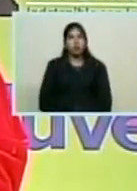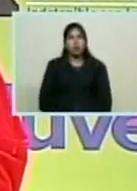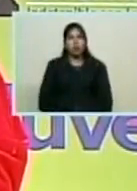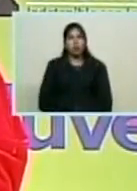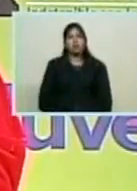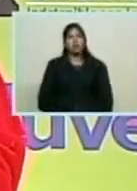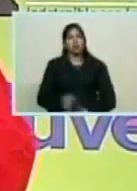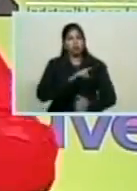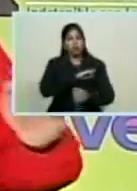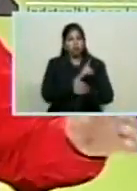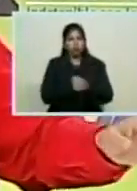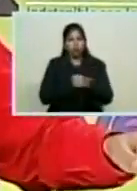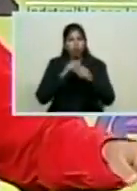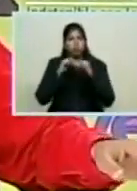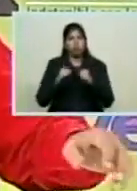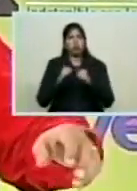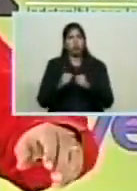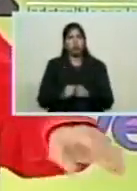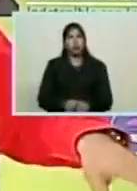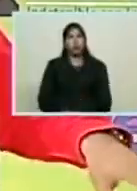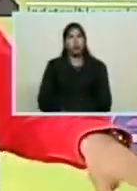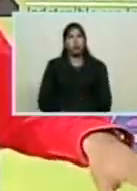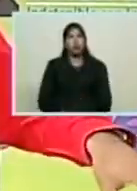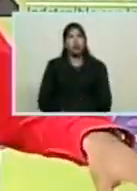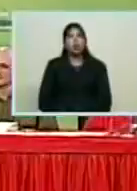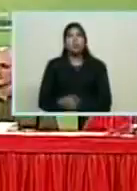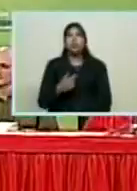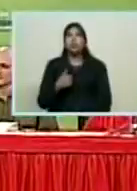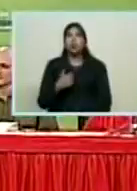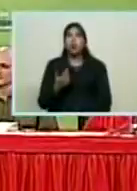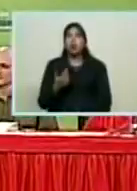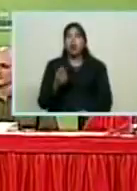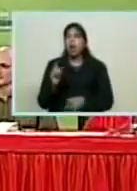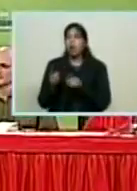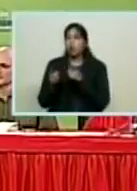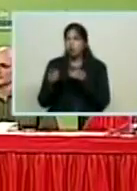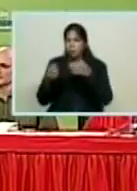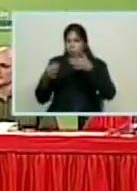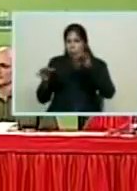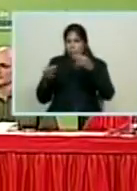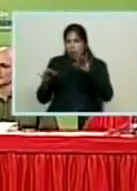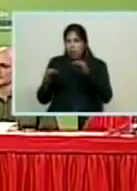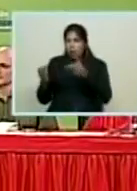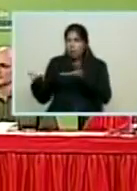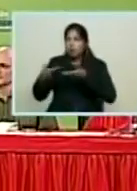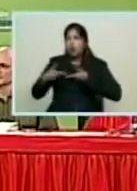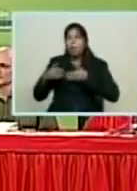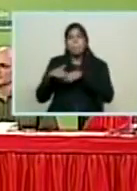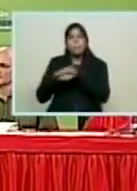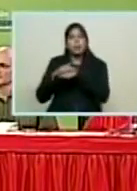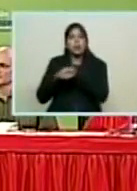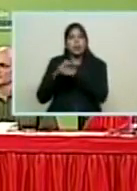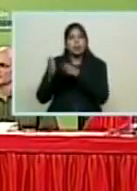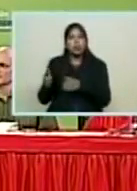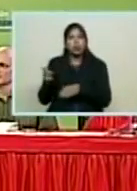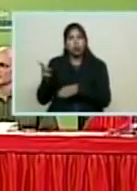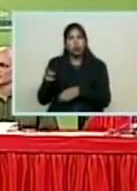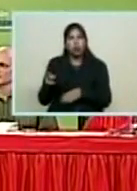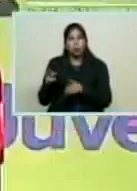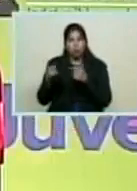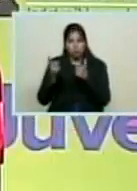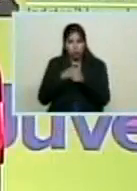fortalecer, fortalecer. Ahora tengo aquí algunas cosas que me trajo el ministro. En primer